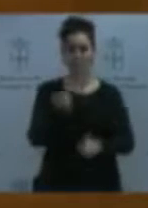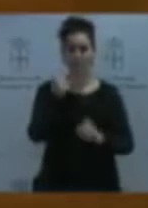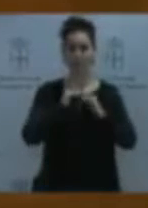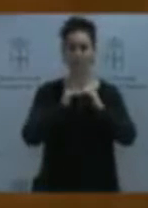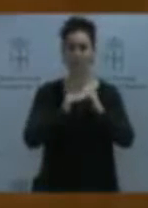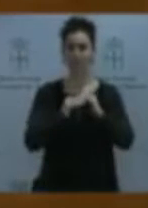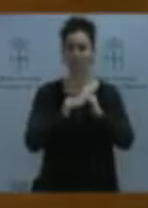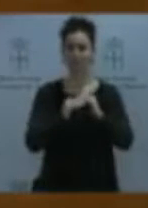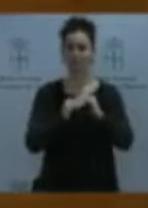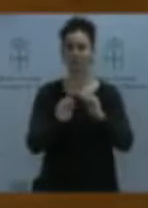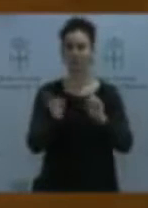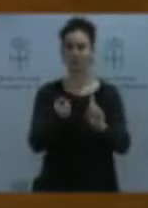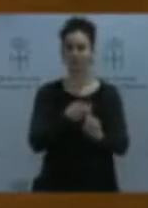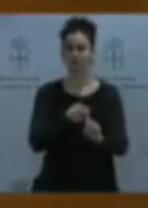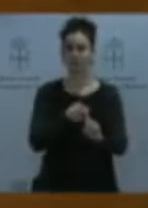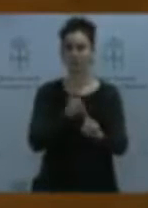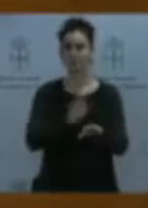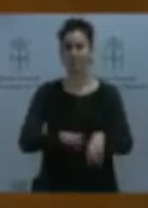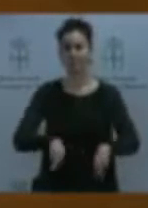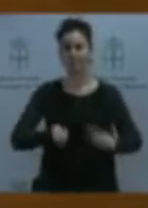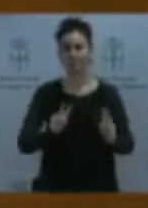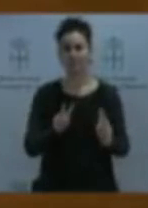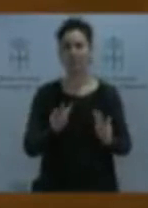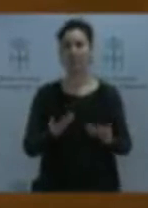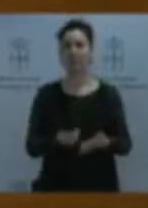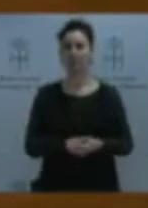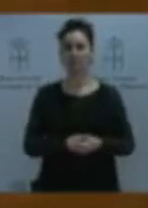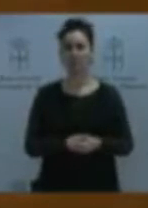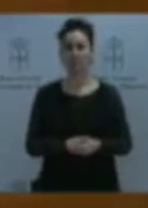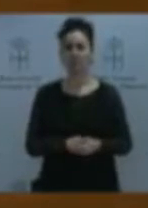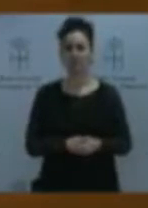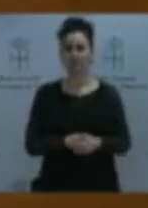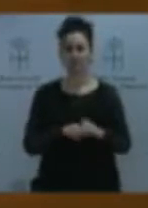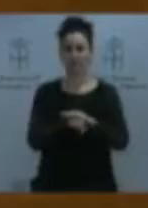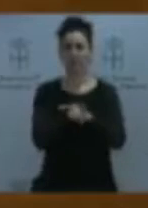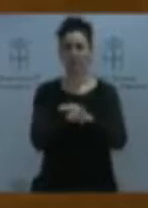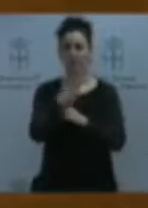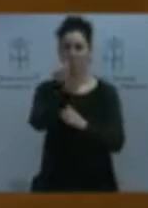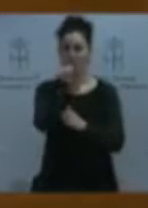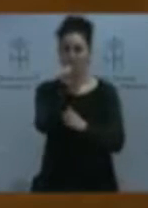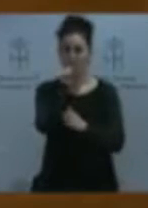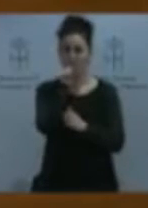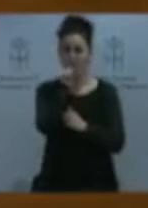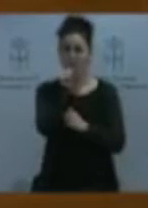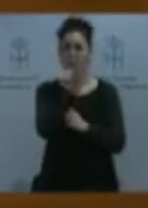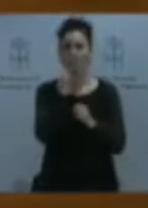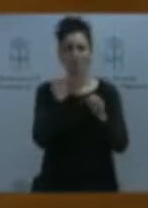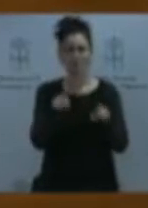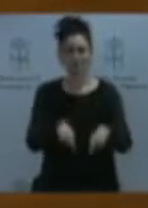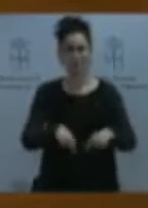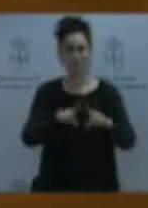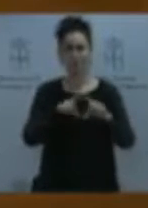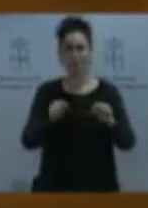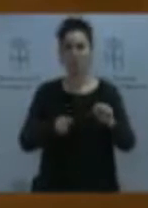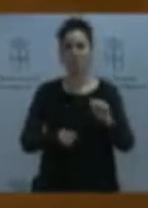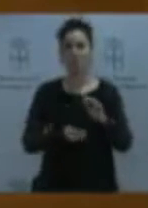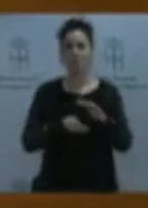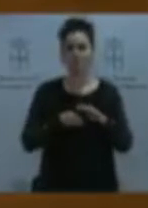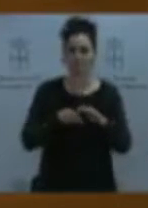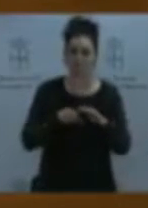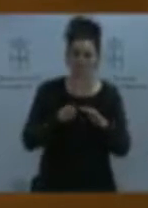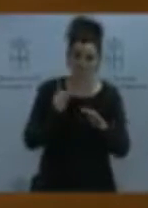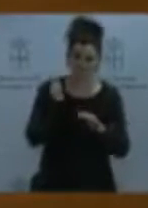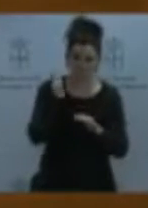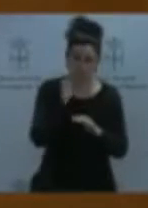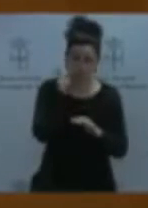tener una gestión de aguas duradera en Asturias y que nos siga pudiendo mantener ese verde que